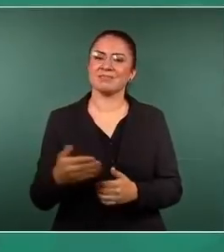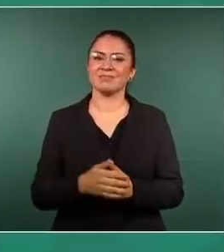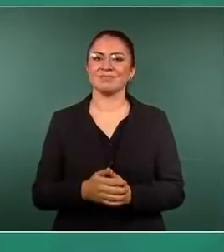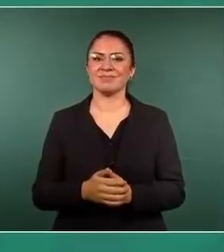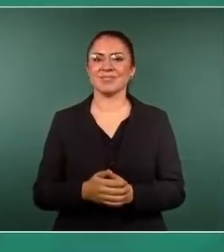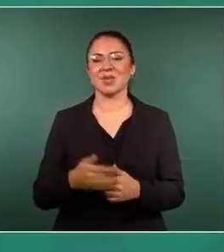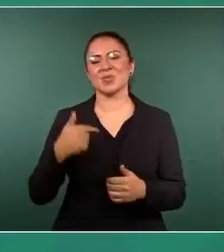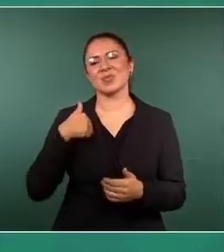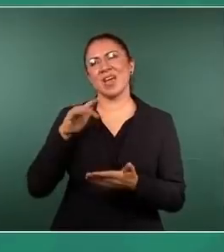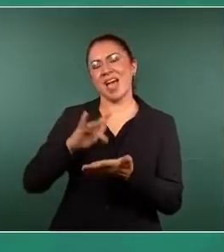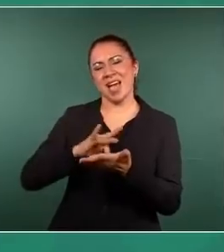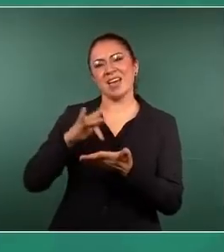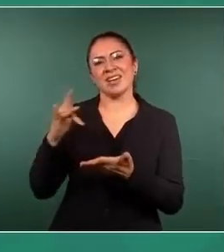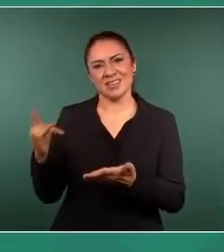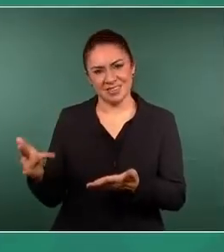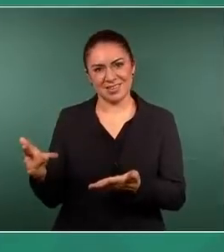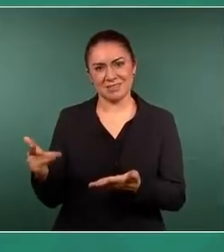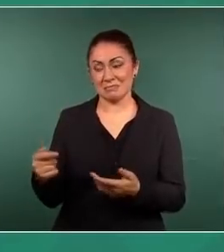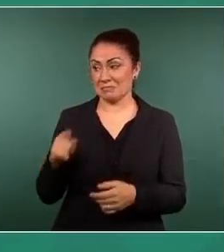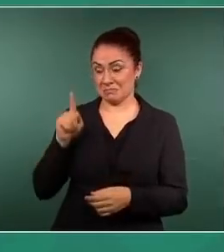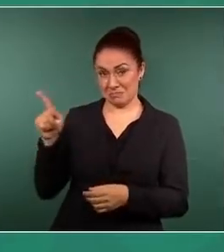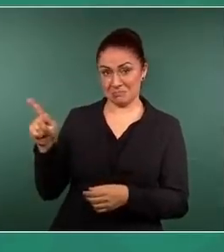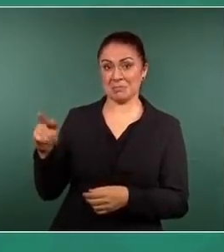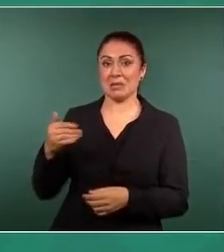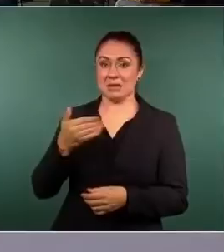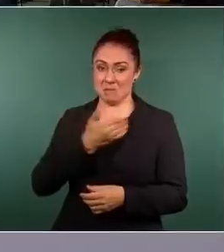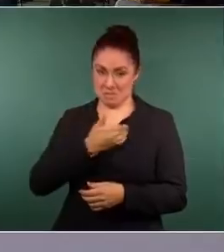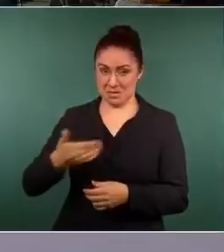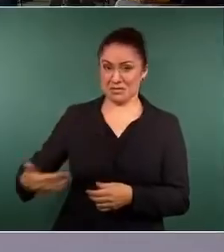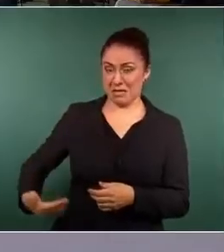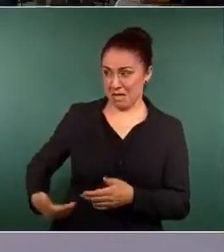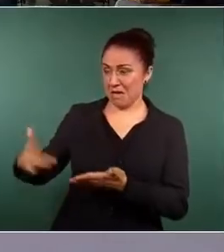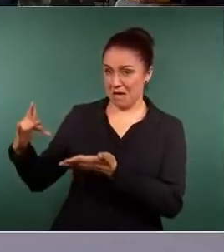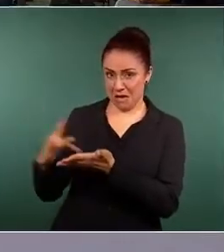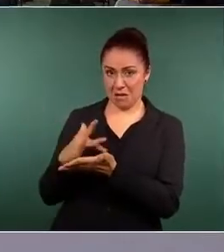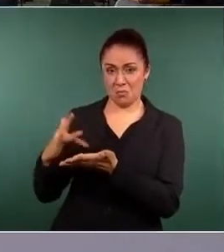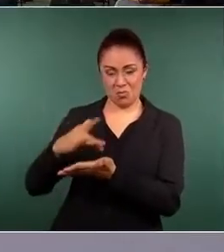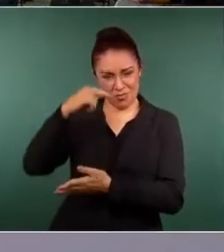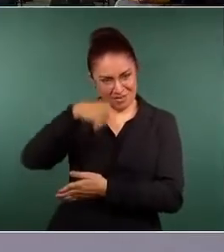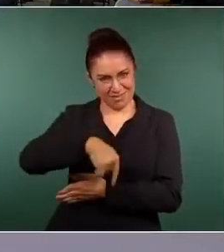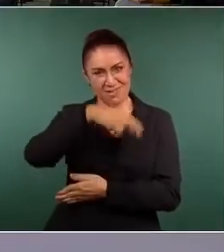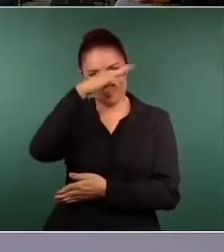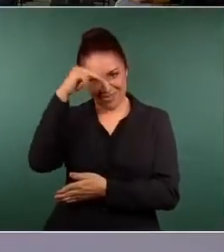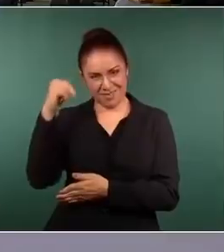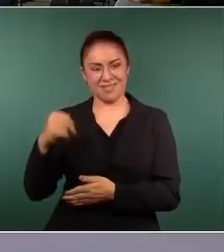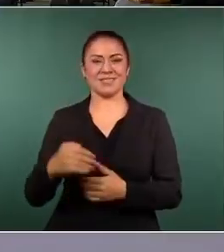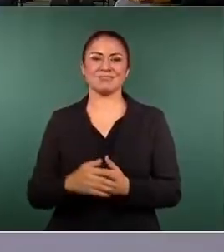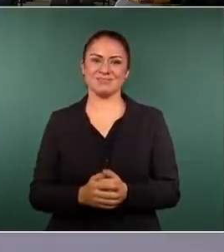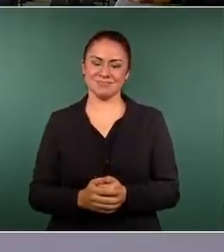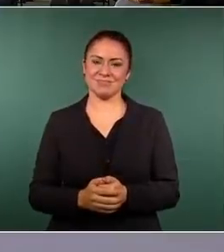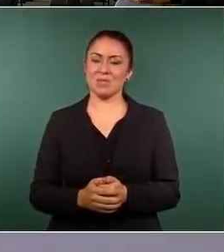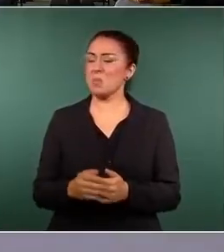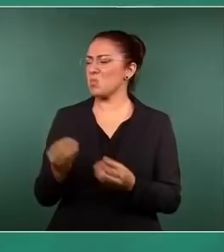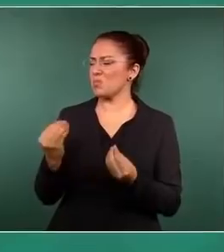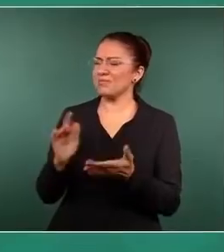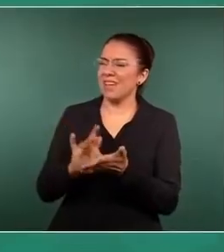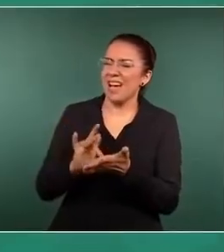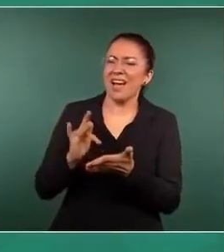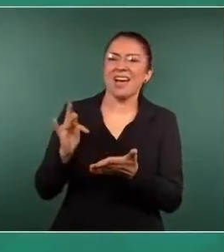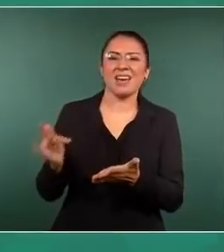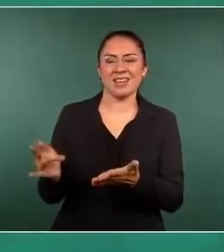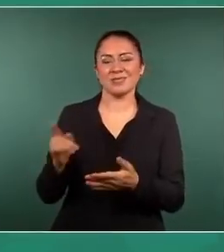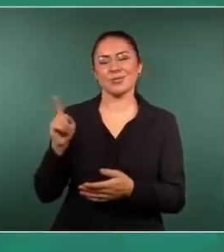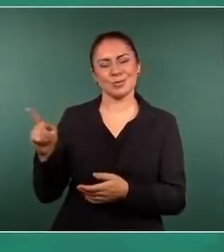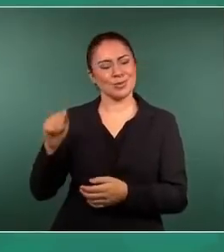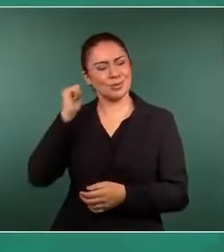nayarit y un servidor hemos recibido de parte del señor presidente andrés manuel lópez obrador muchas gracias por